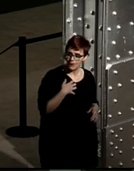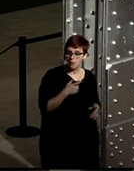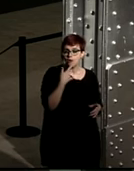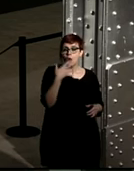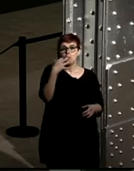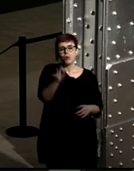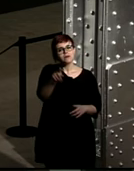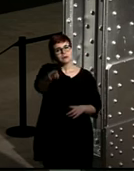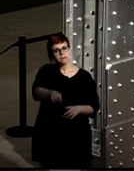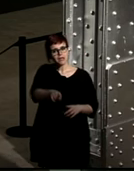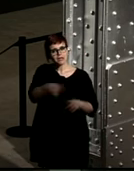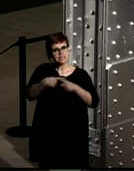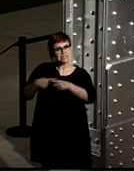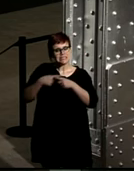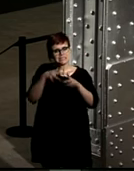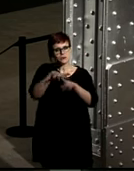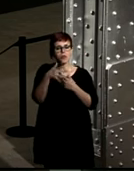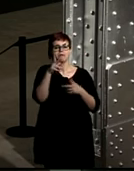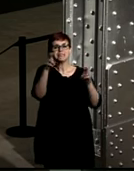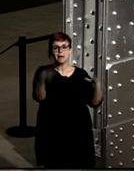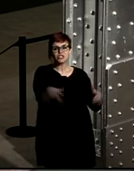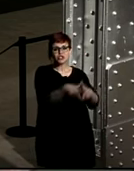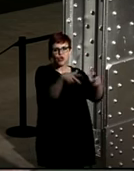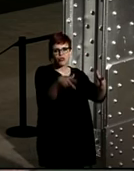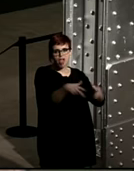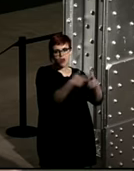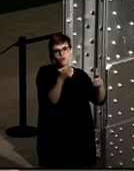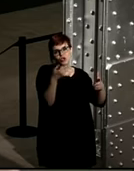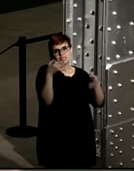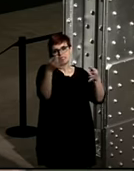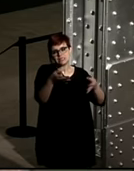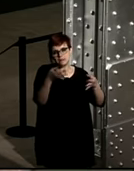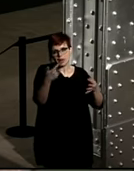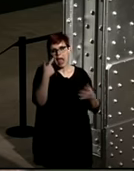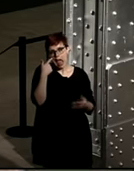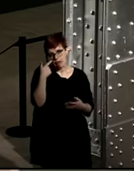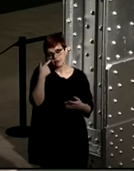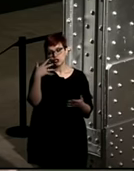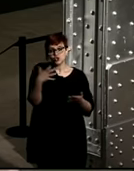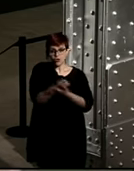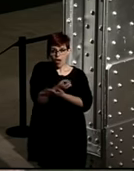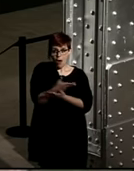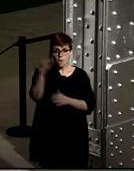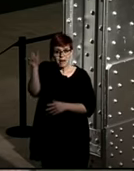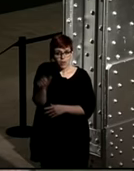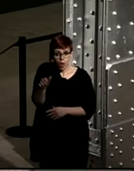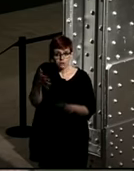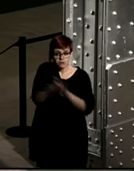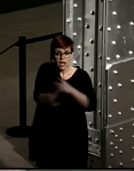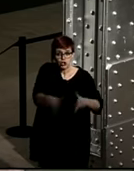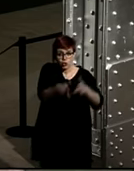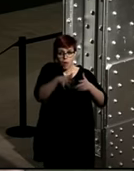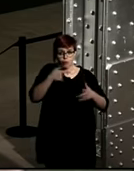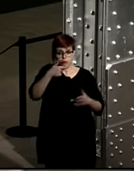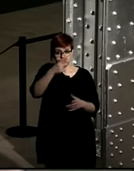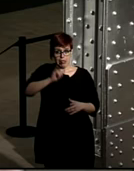en comedia. Es que creo que se ha estigmatizado el término social. Y yo creo que todas las películas son sociales, porque perteneces a una